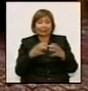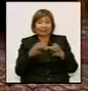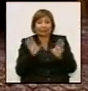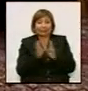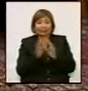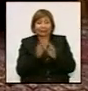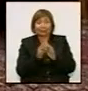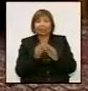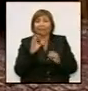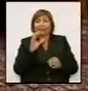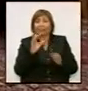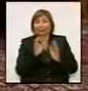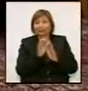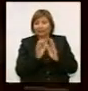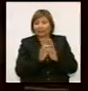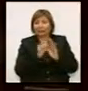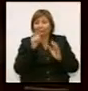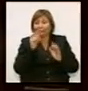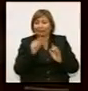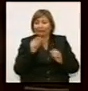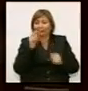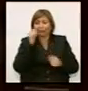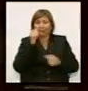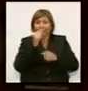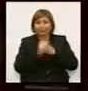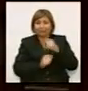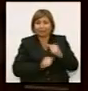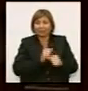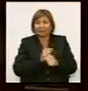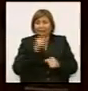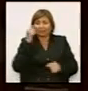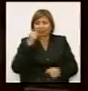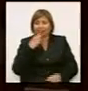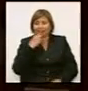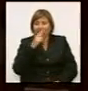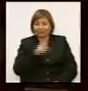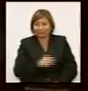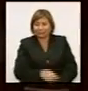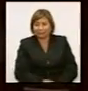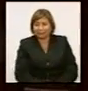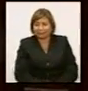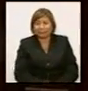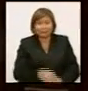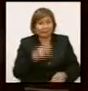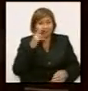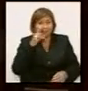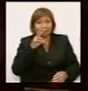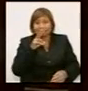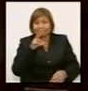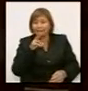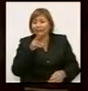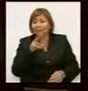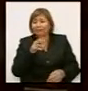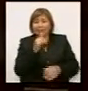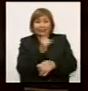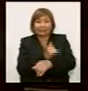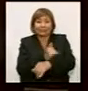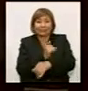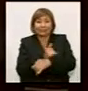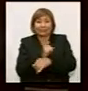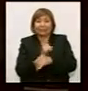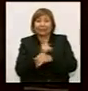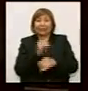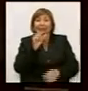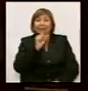Constituyente. 10 años después estábamos en una misa en la iglesia de San